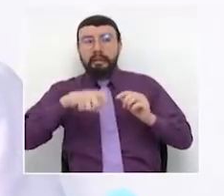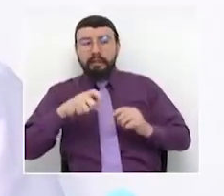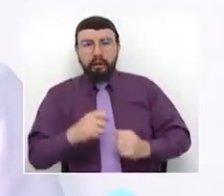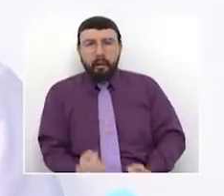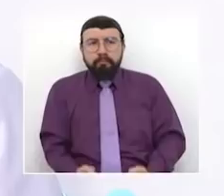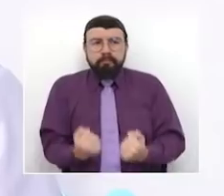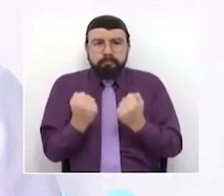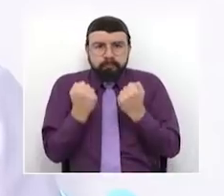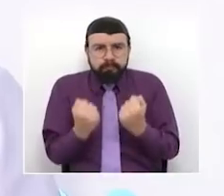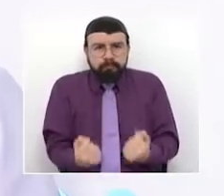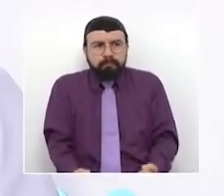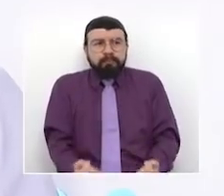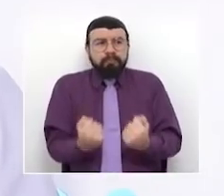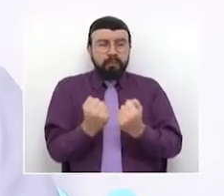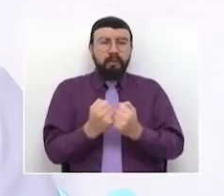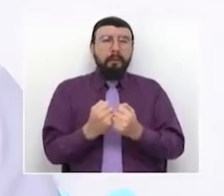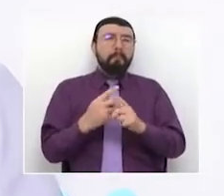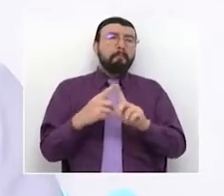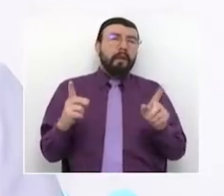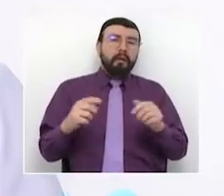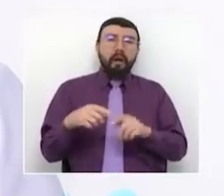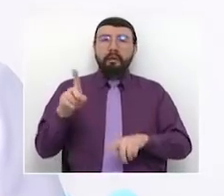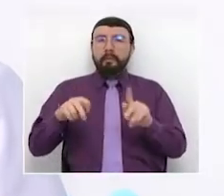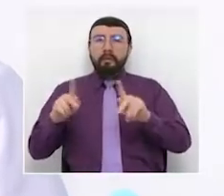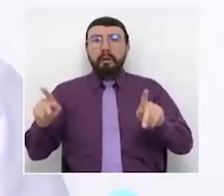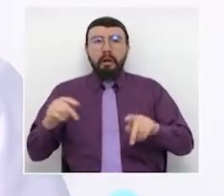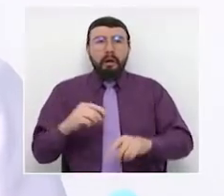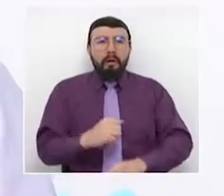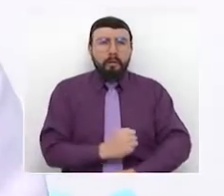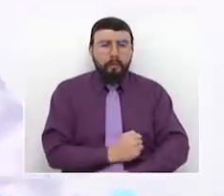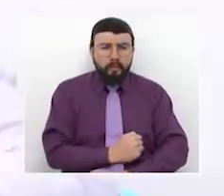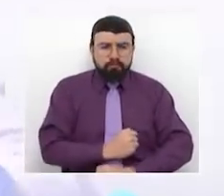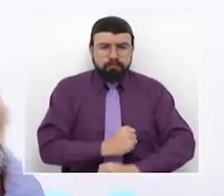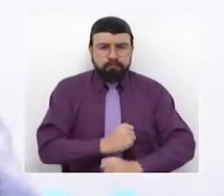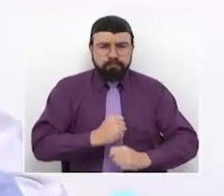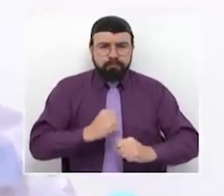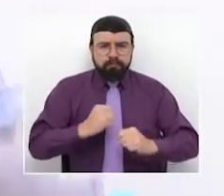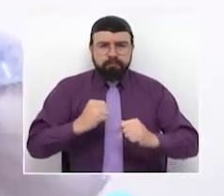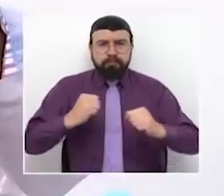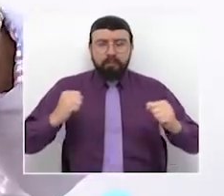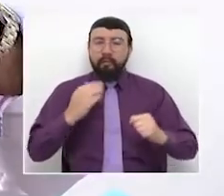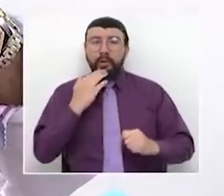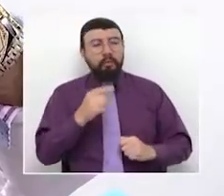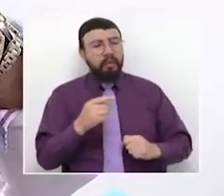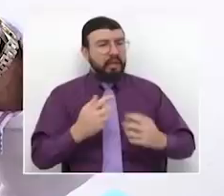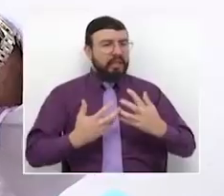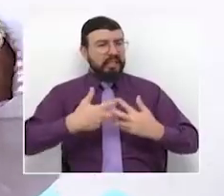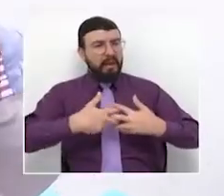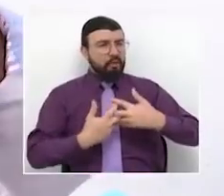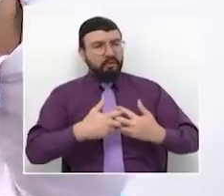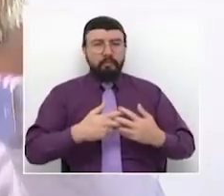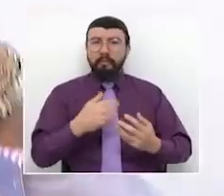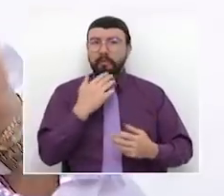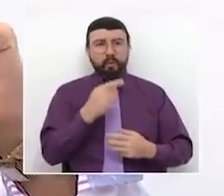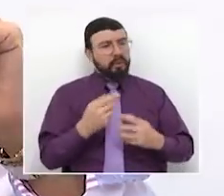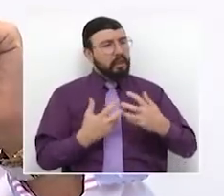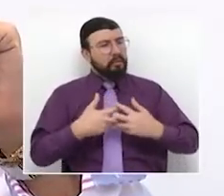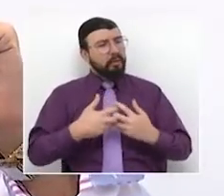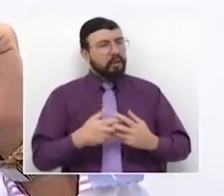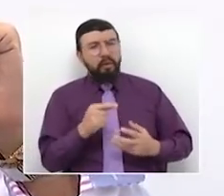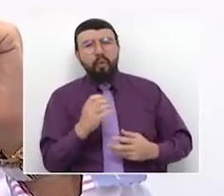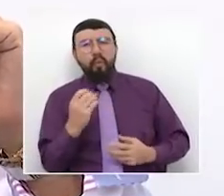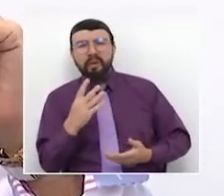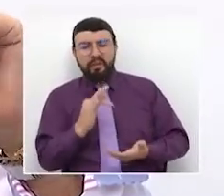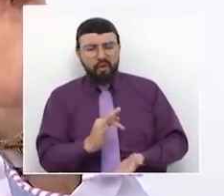Pero resulta que las personas aumentan de peso. Ustedes van a comprar una camioneta y le dicen, venga, ¿para cuántas toneladas la